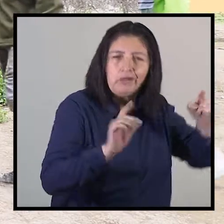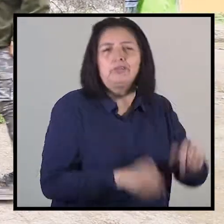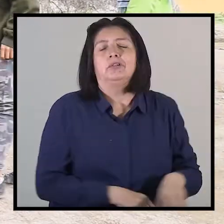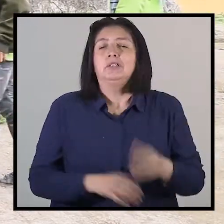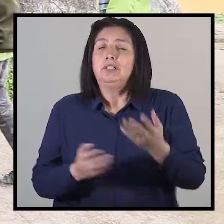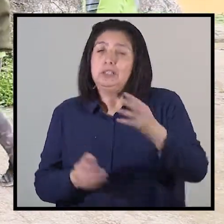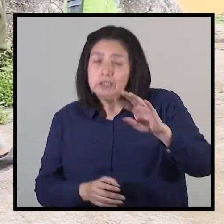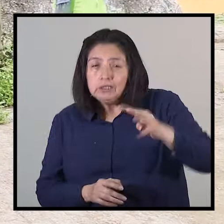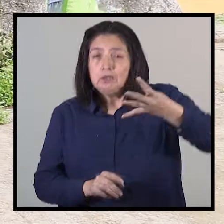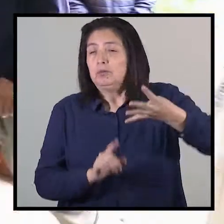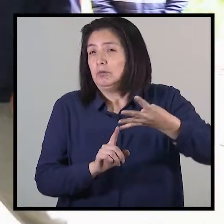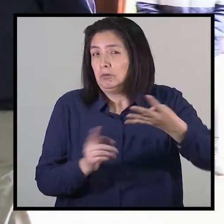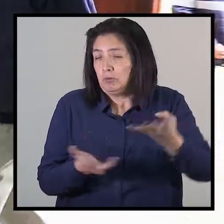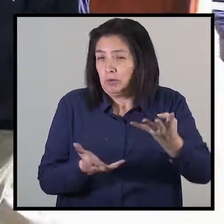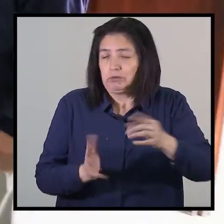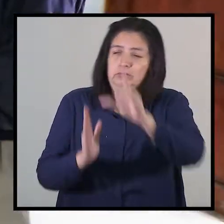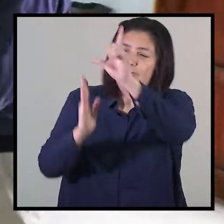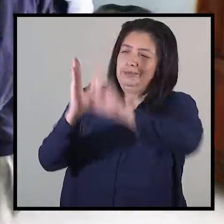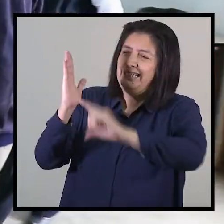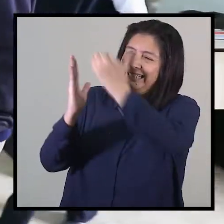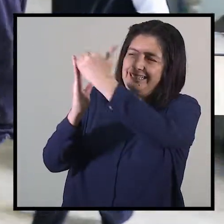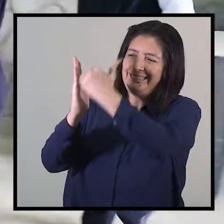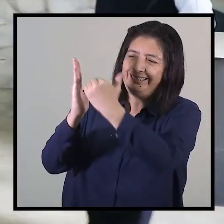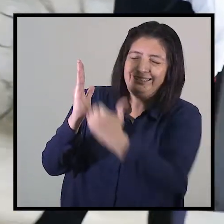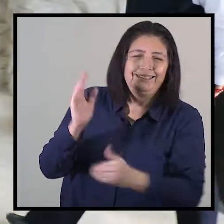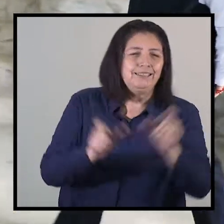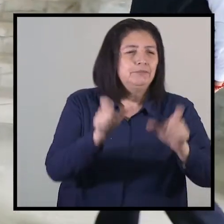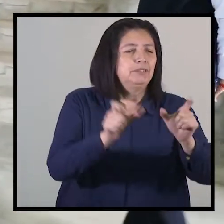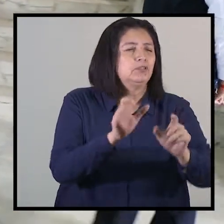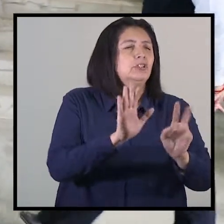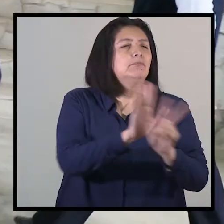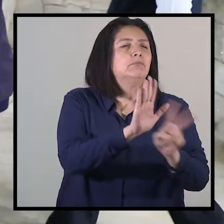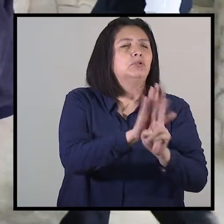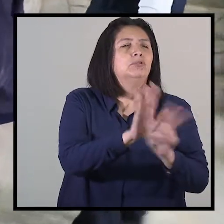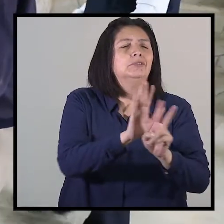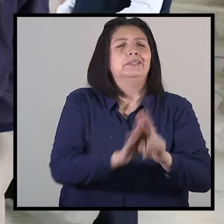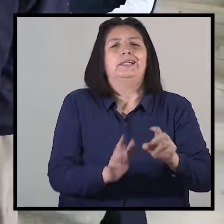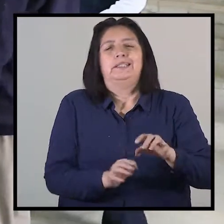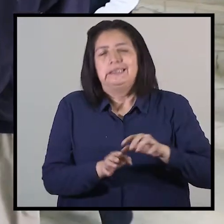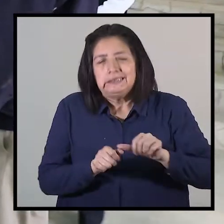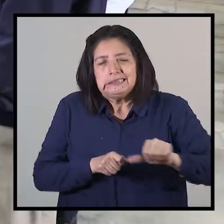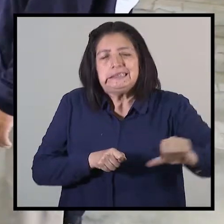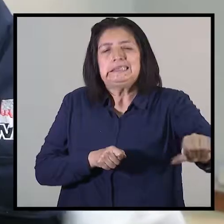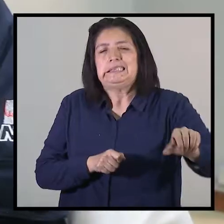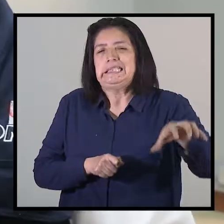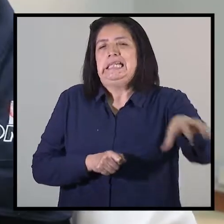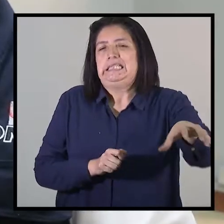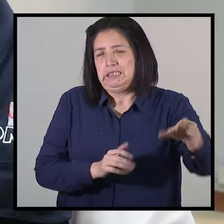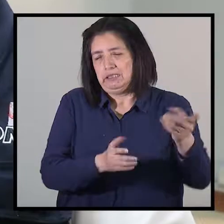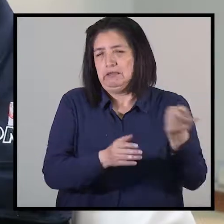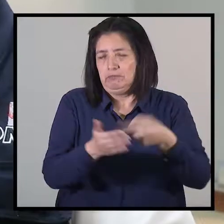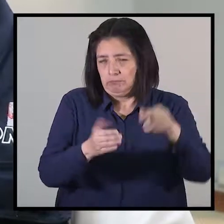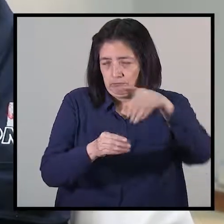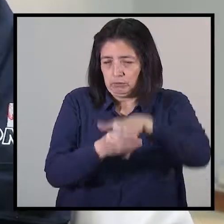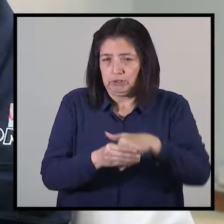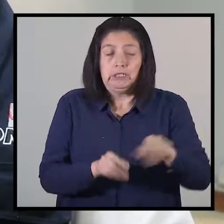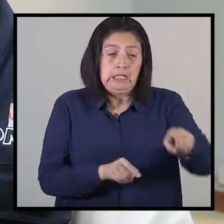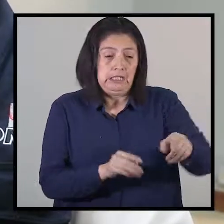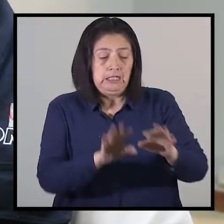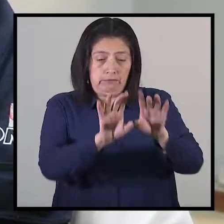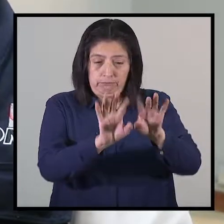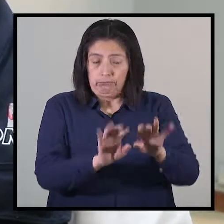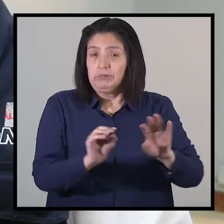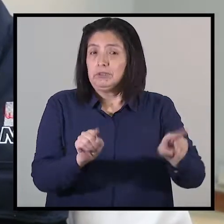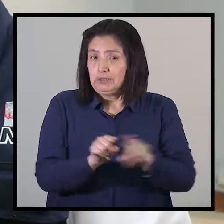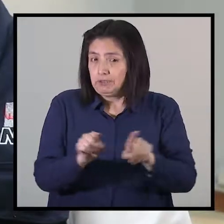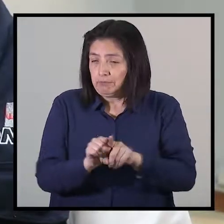al final, una lista de los electores que voluntariamente desean votar en el centro poblado. En la solicitud también deben incluir